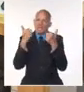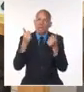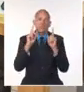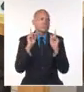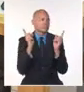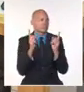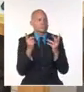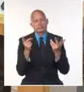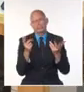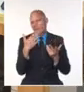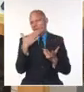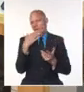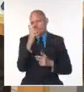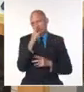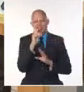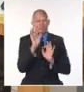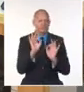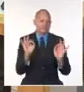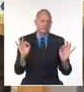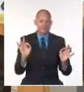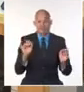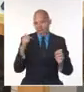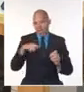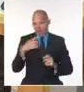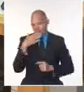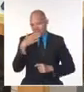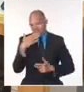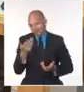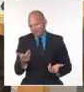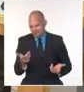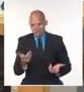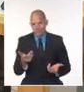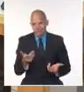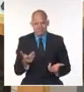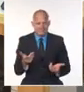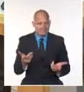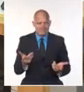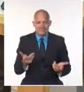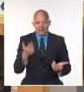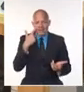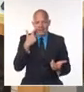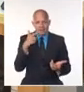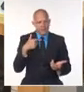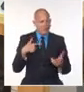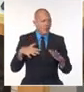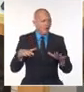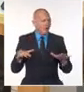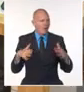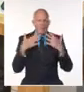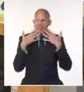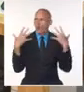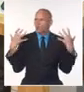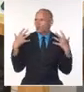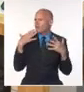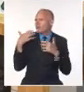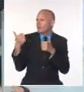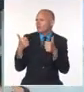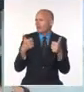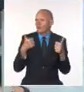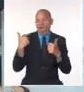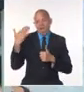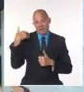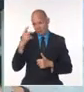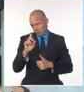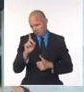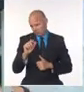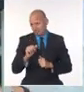son magníficas. Nosotros tenemos ahora un nivel de confort diferente totalmente al que nosotros teníamos.